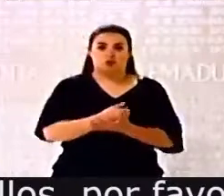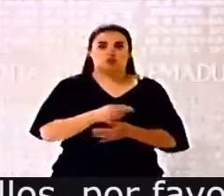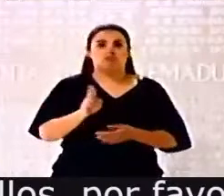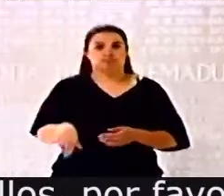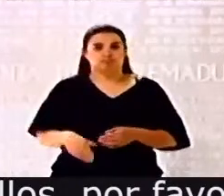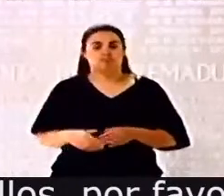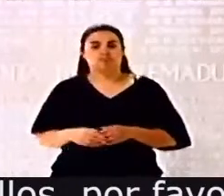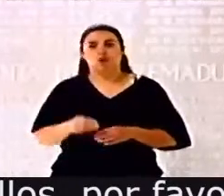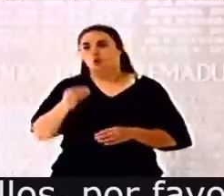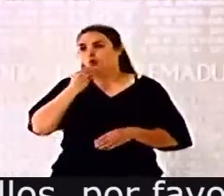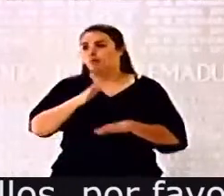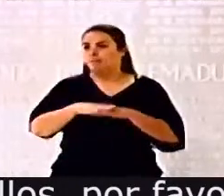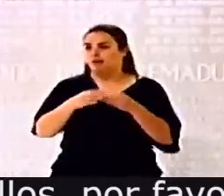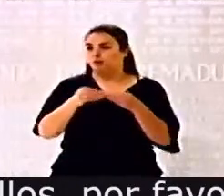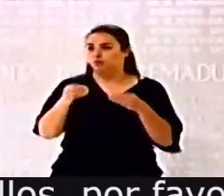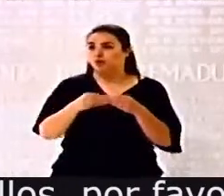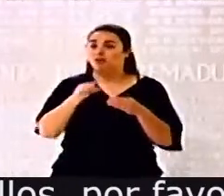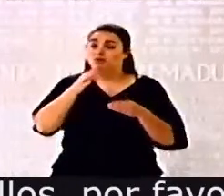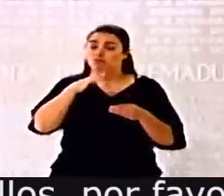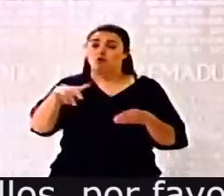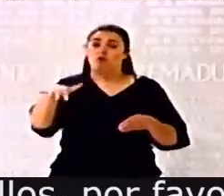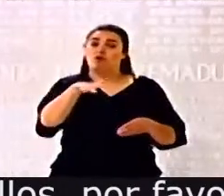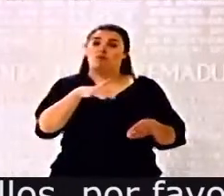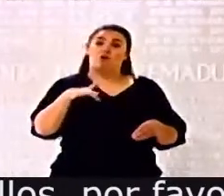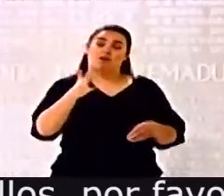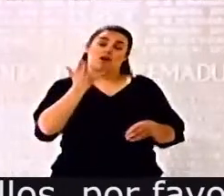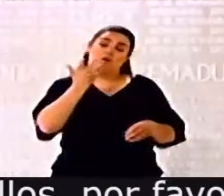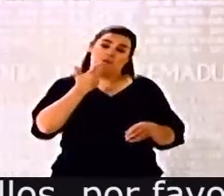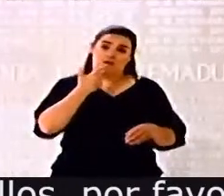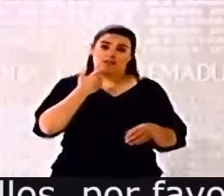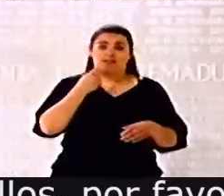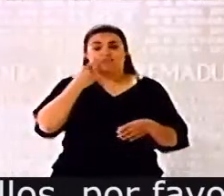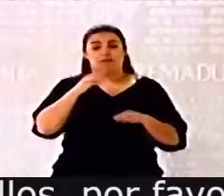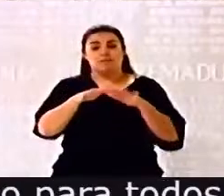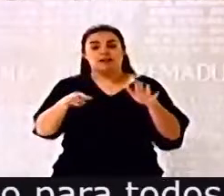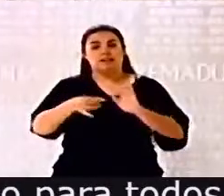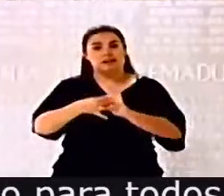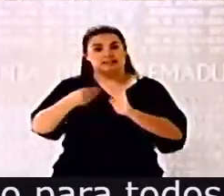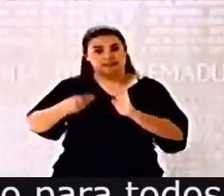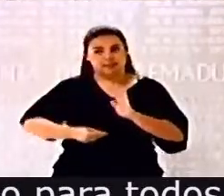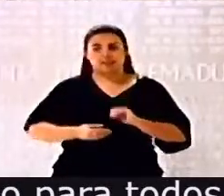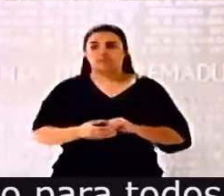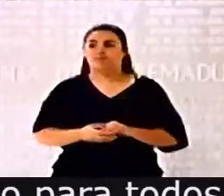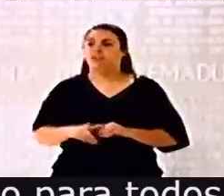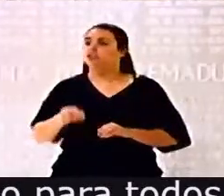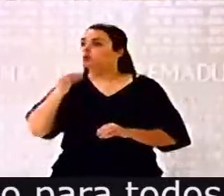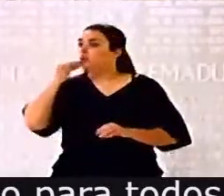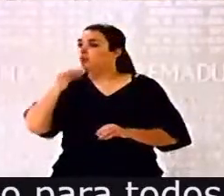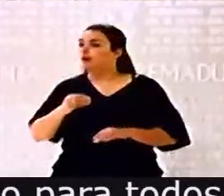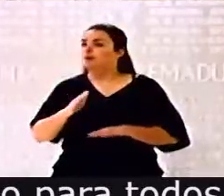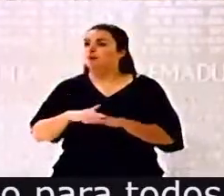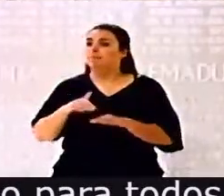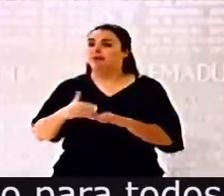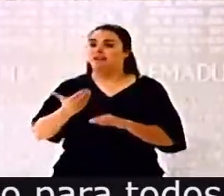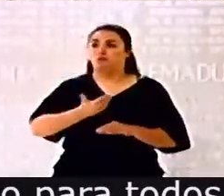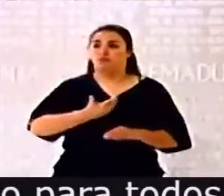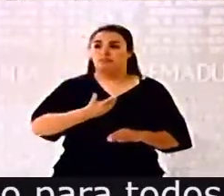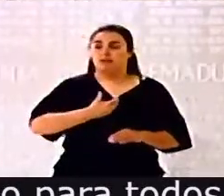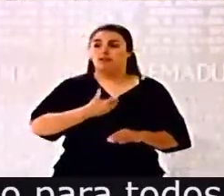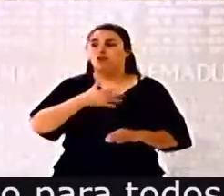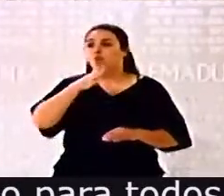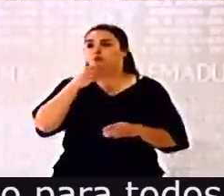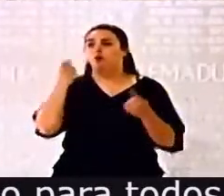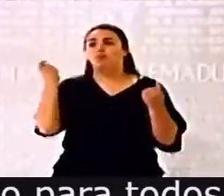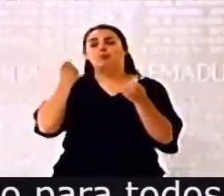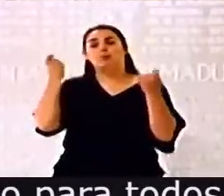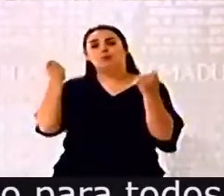Es bueno para los usuarios, porque conocen las zonas donde pueden bañarse con calidad. Eso es bueno para el ayuntamiento, porque le da